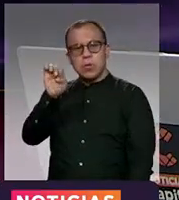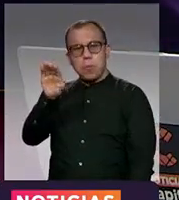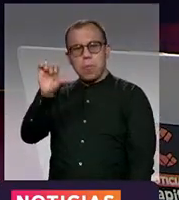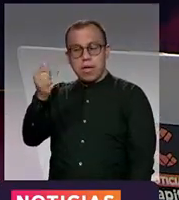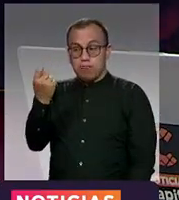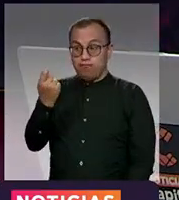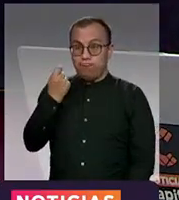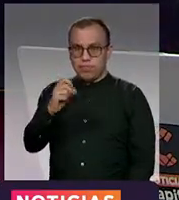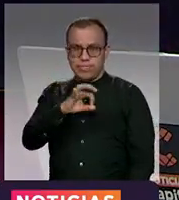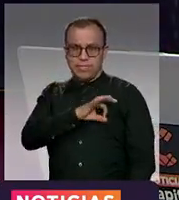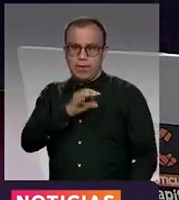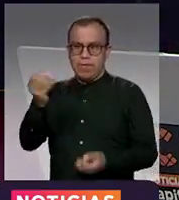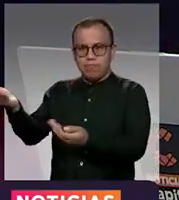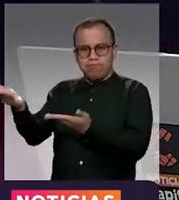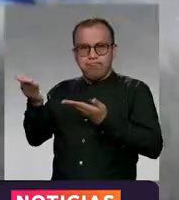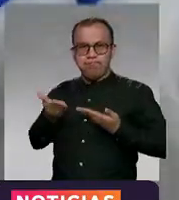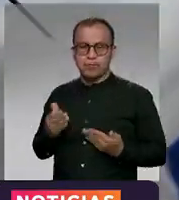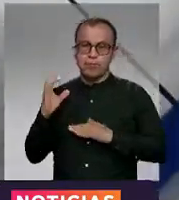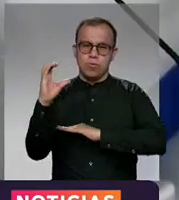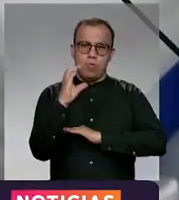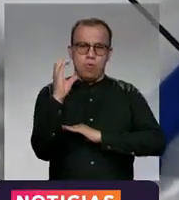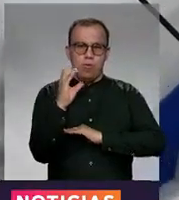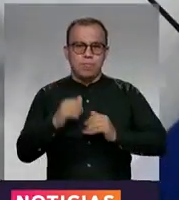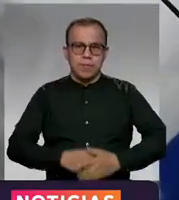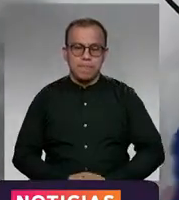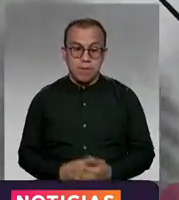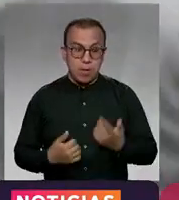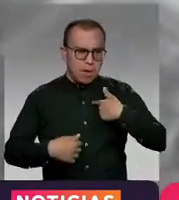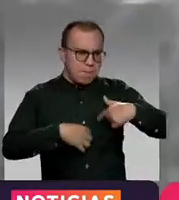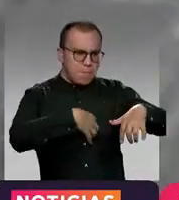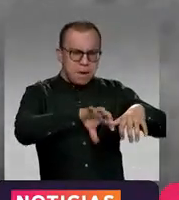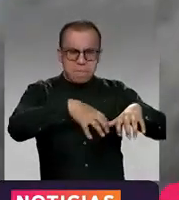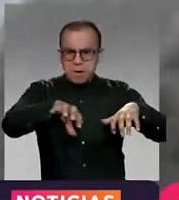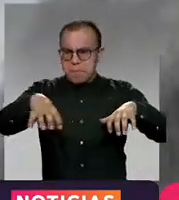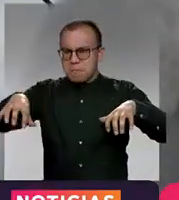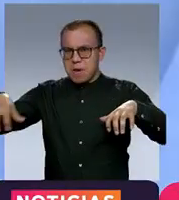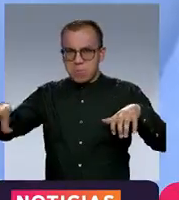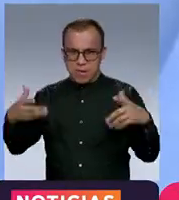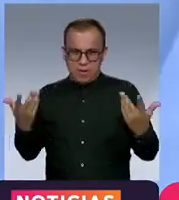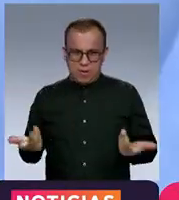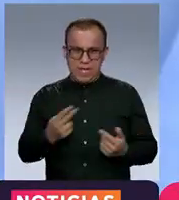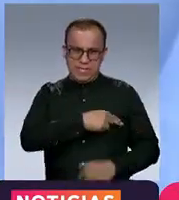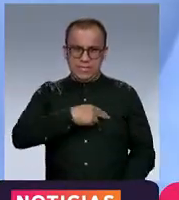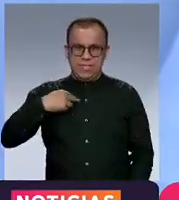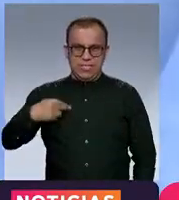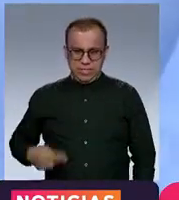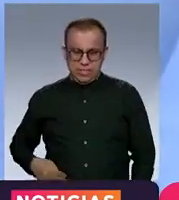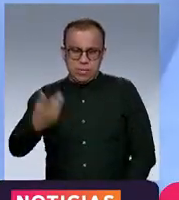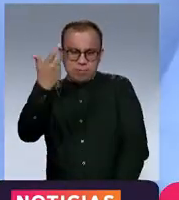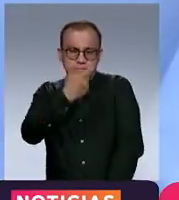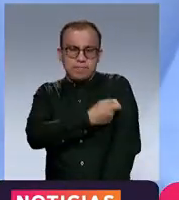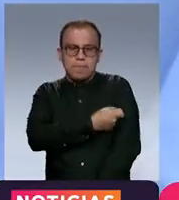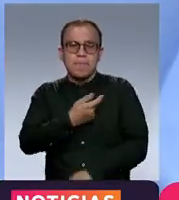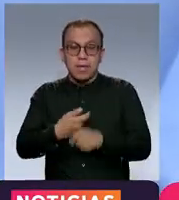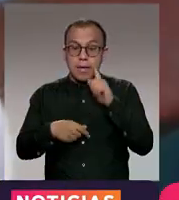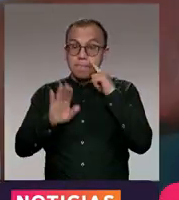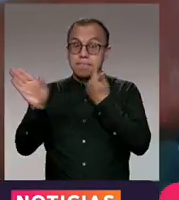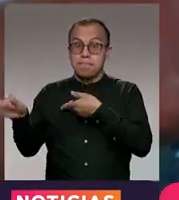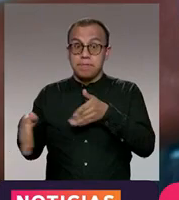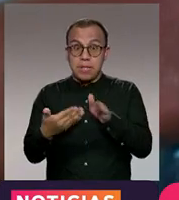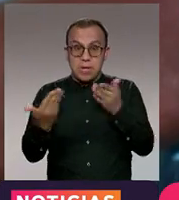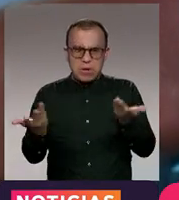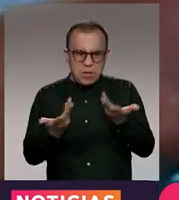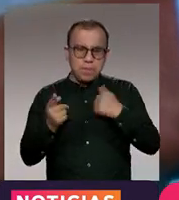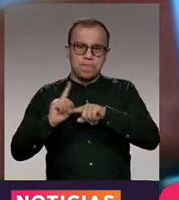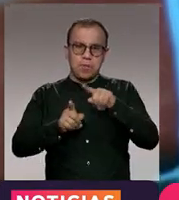el pasado sábado con esta distribución de vacunas de la farmacéutica china se espera reanudar el plan de vacunación de las